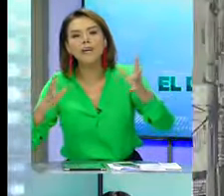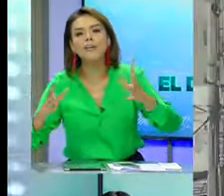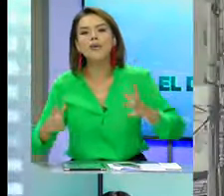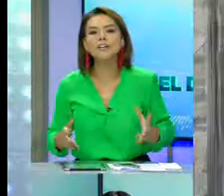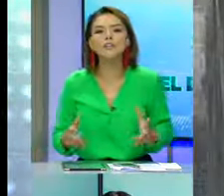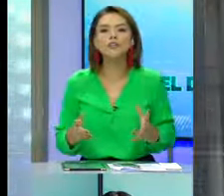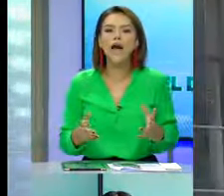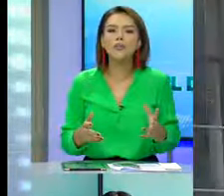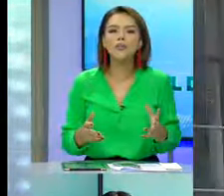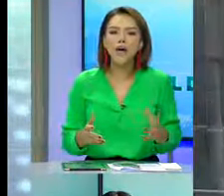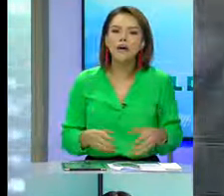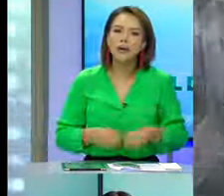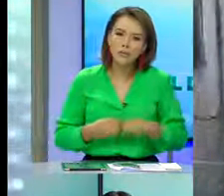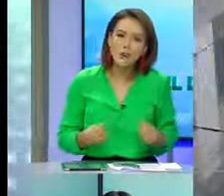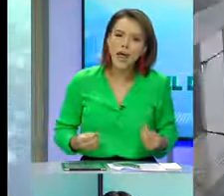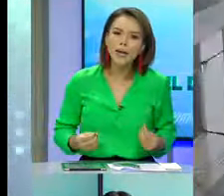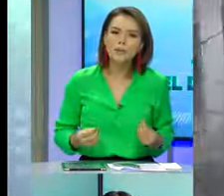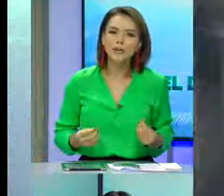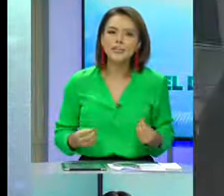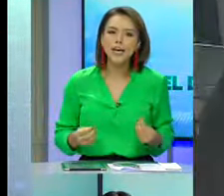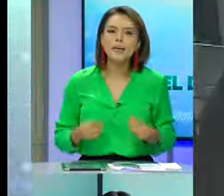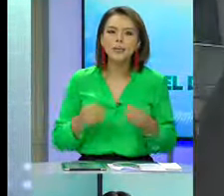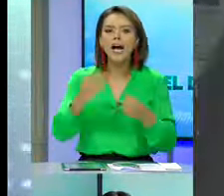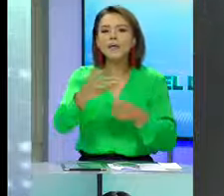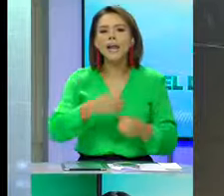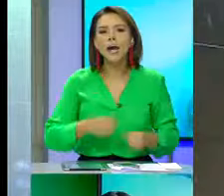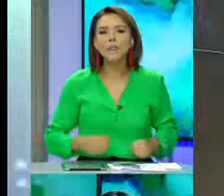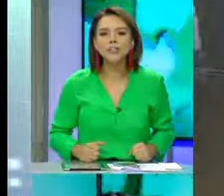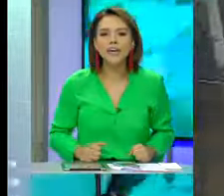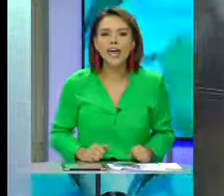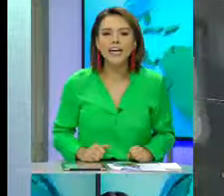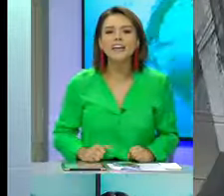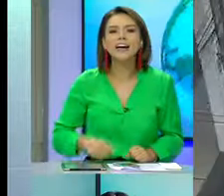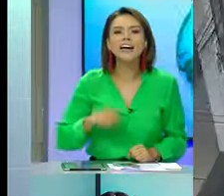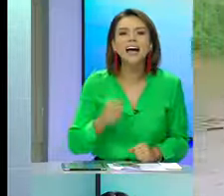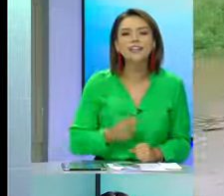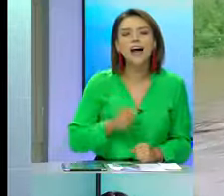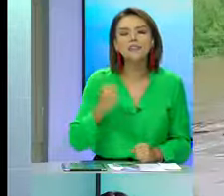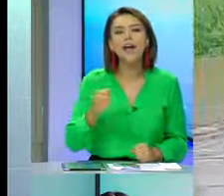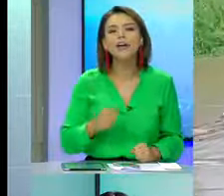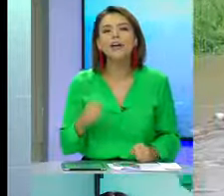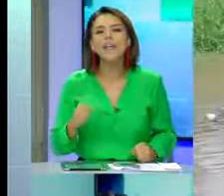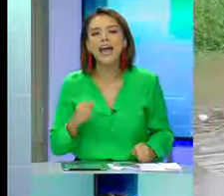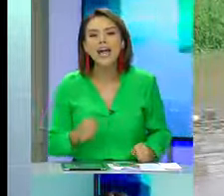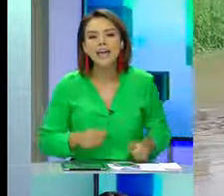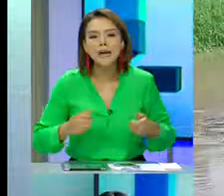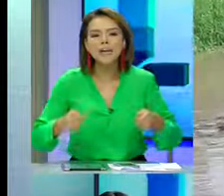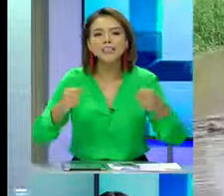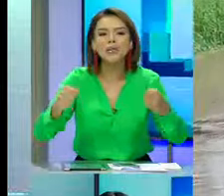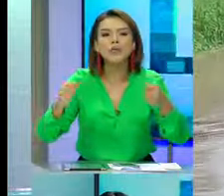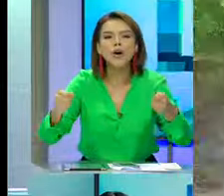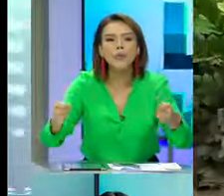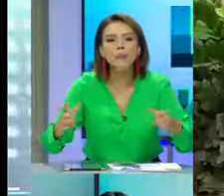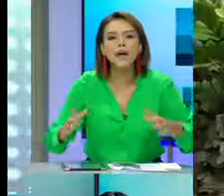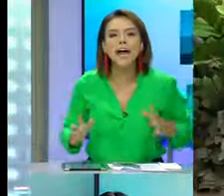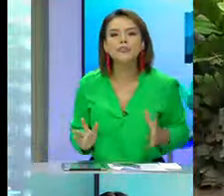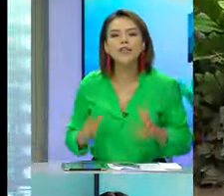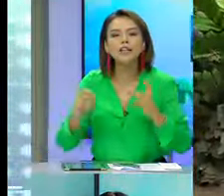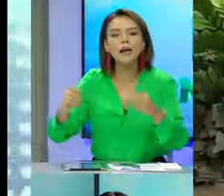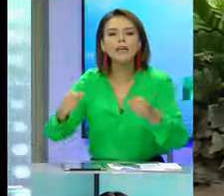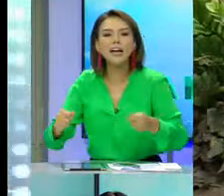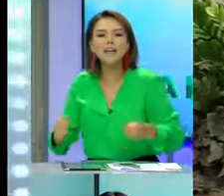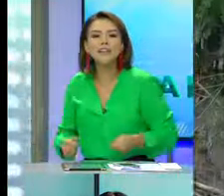eventos desafortunados. Creemos planes, pues, que puedan ayudar a las personas y que digan gracias a fulano de tal que me aseguró mis aparatos. Yo